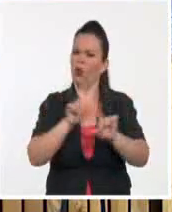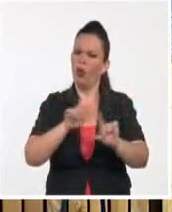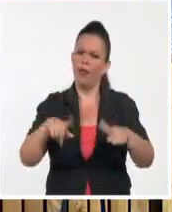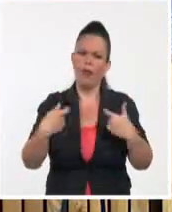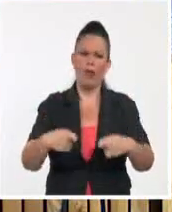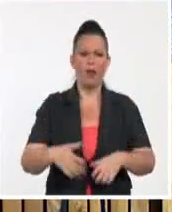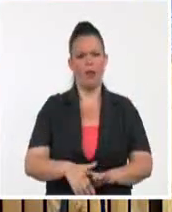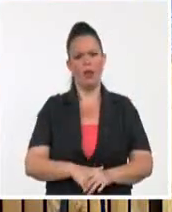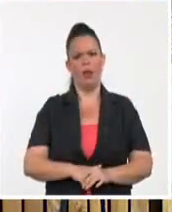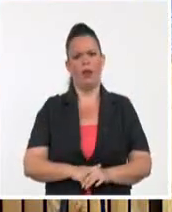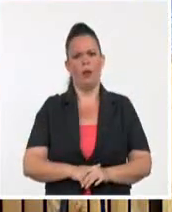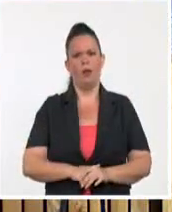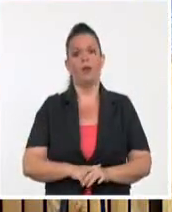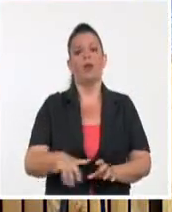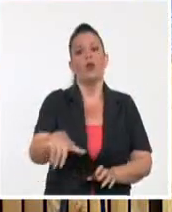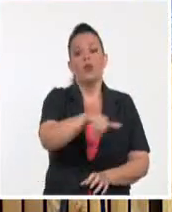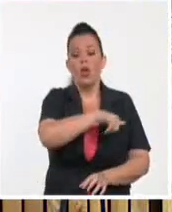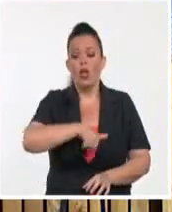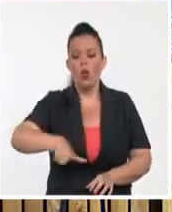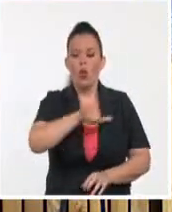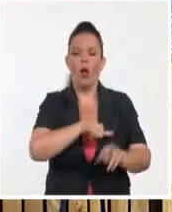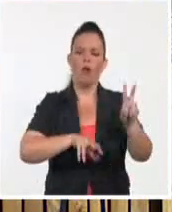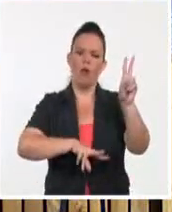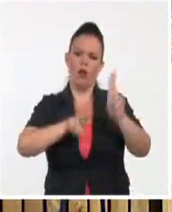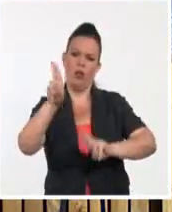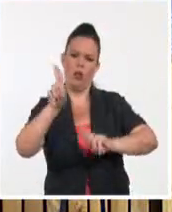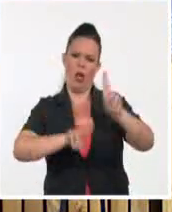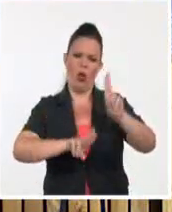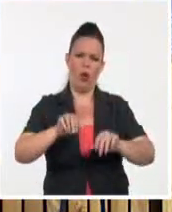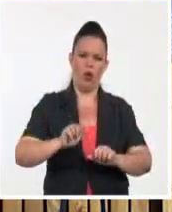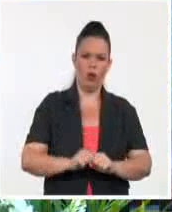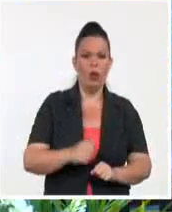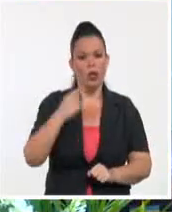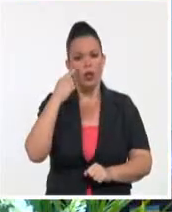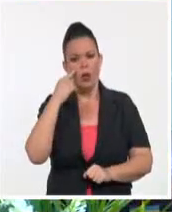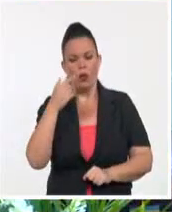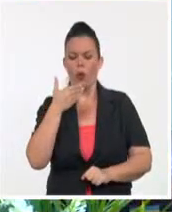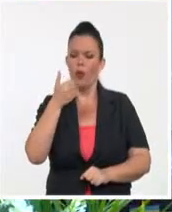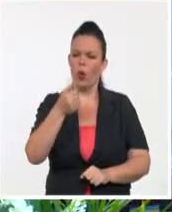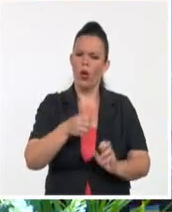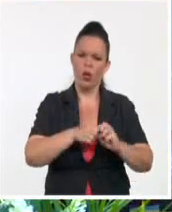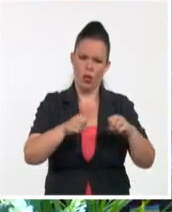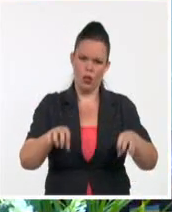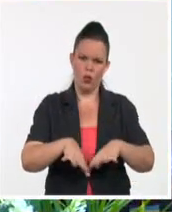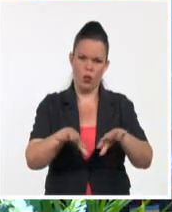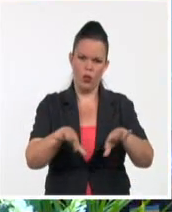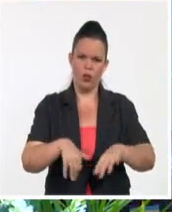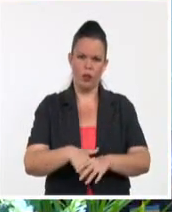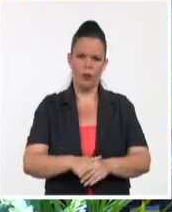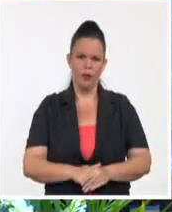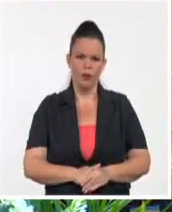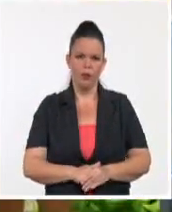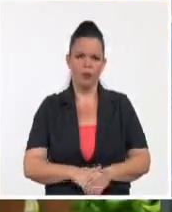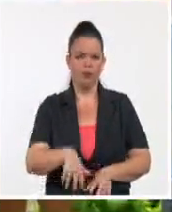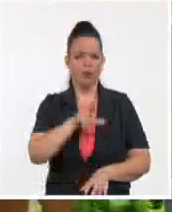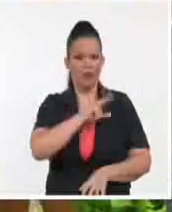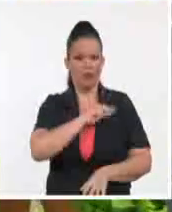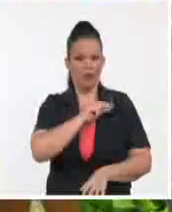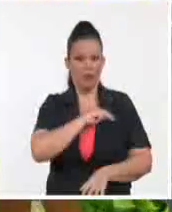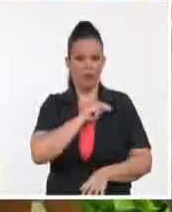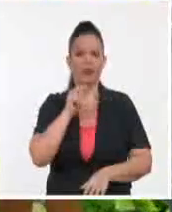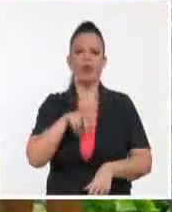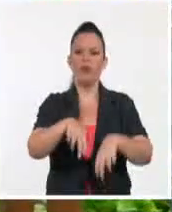entre las acciones de todos tenemos que complementar los beneficios. Los delegados a esta asamblea ratificaron como